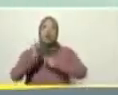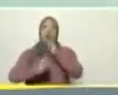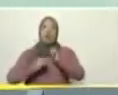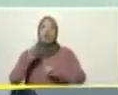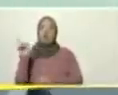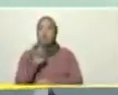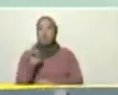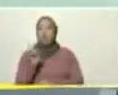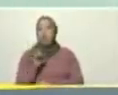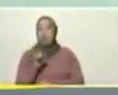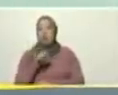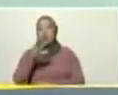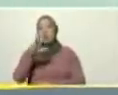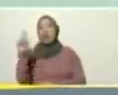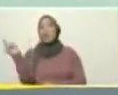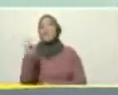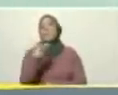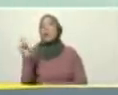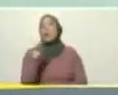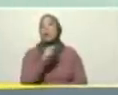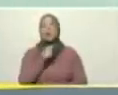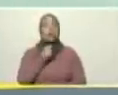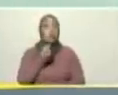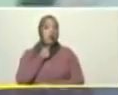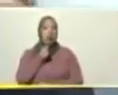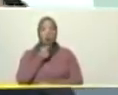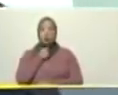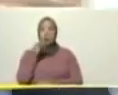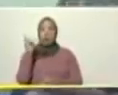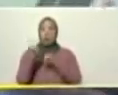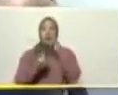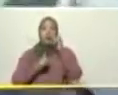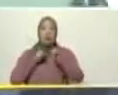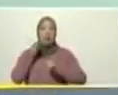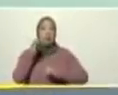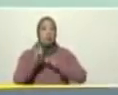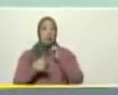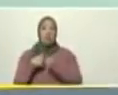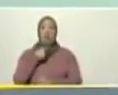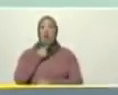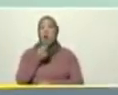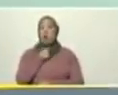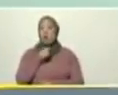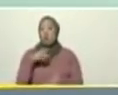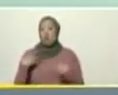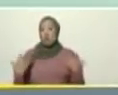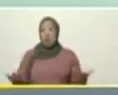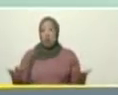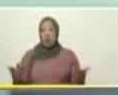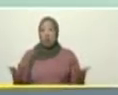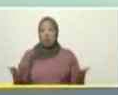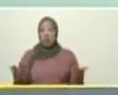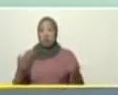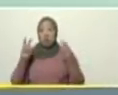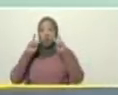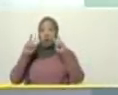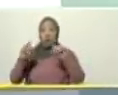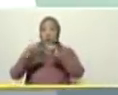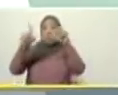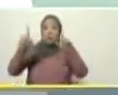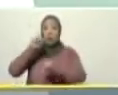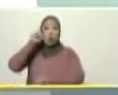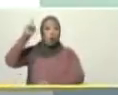ya, a lo mejor dentro de unos meses, y ya no les gusta. Es la expresión absoluta de la locura. Y también es una